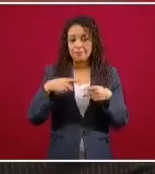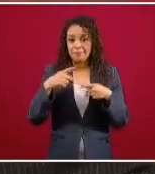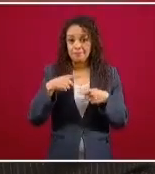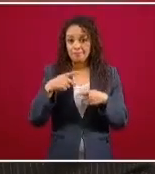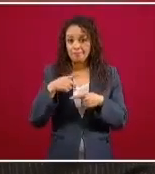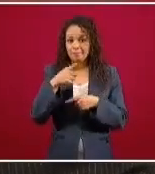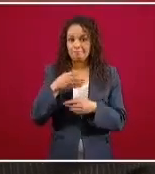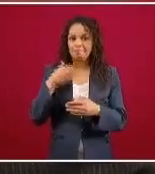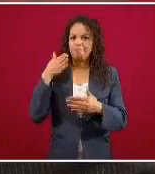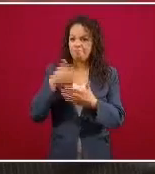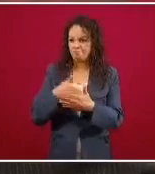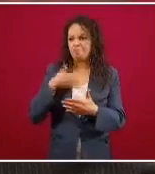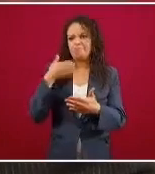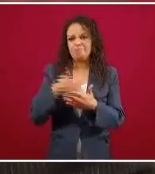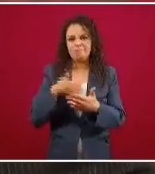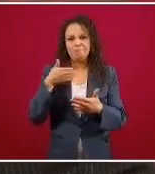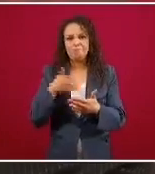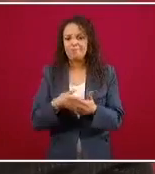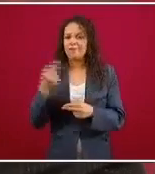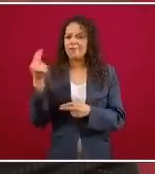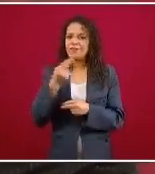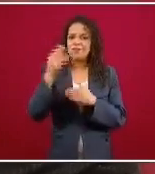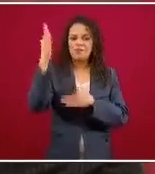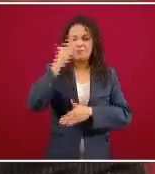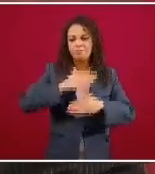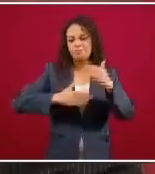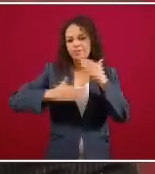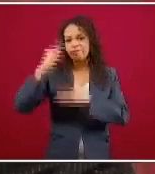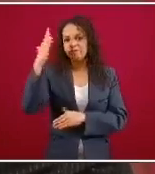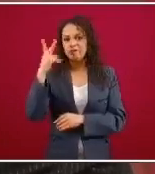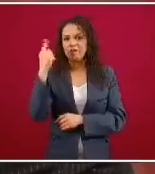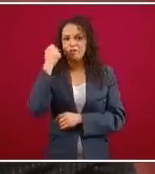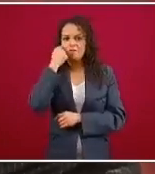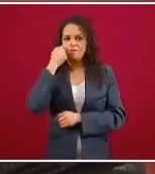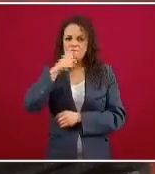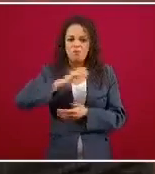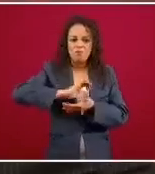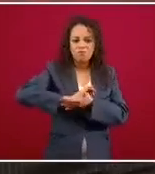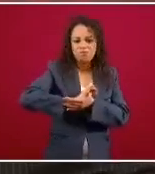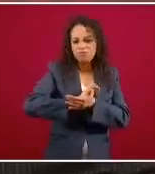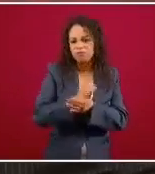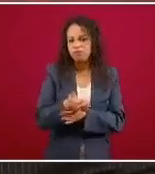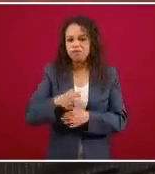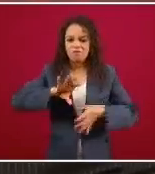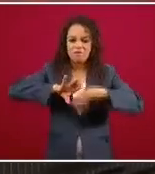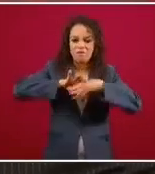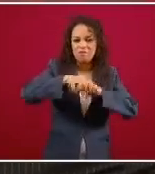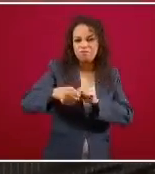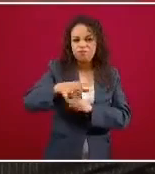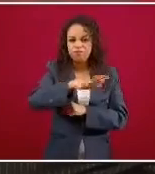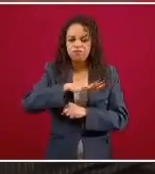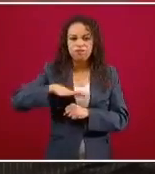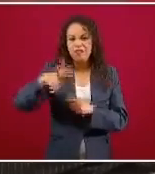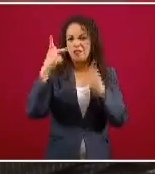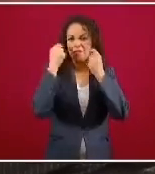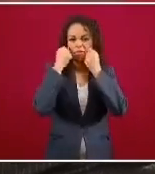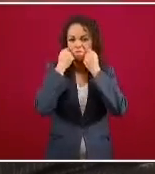diciendo de que había que triunfar a toda costa, sin escrúpulos morales de ninguna índole,